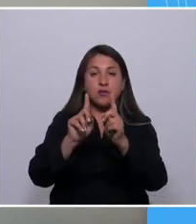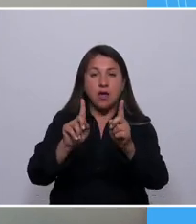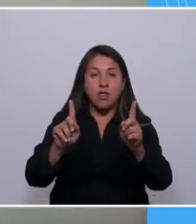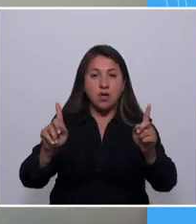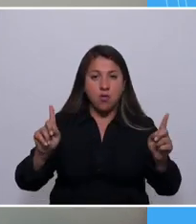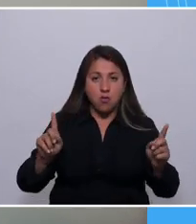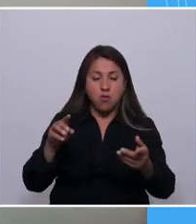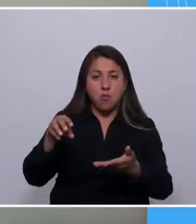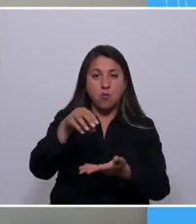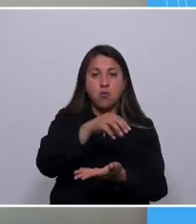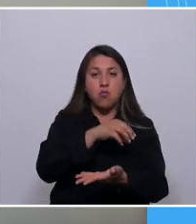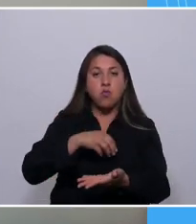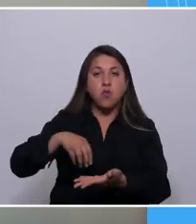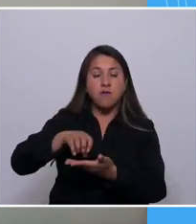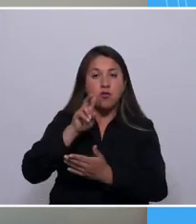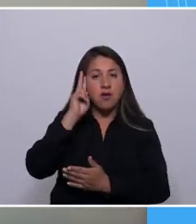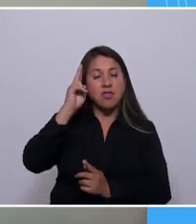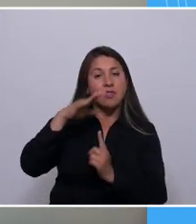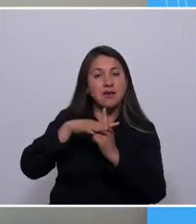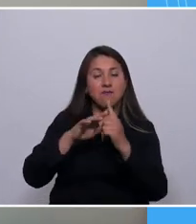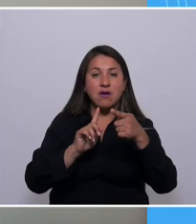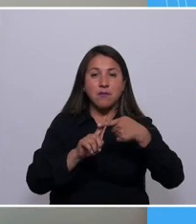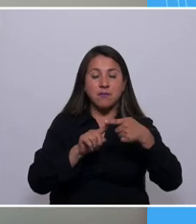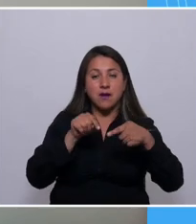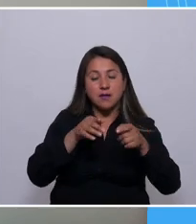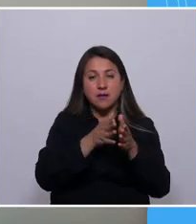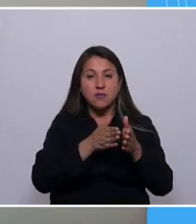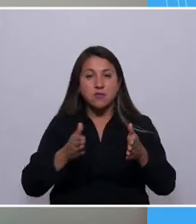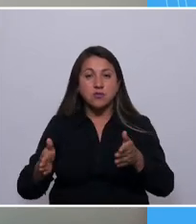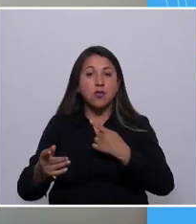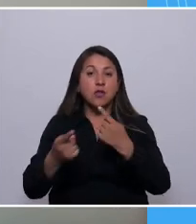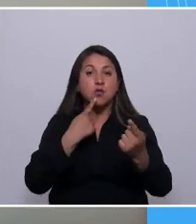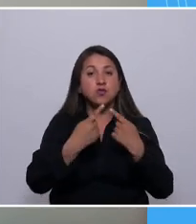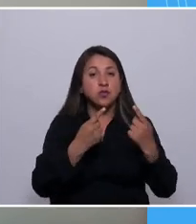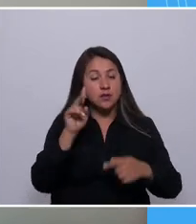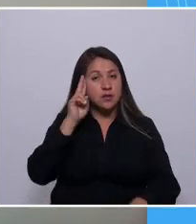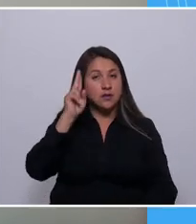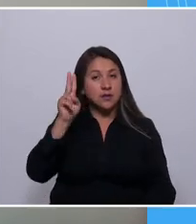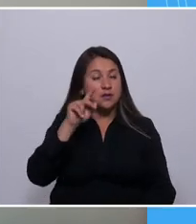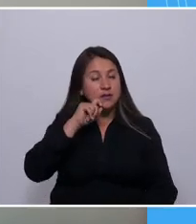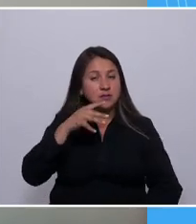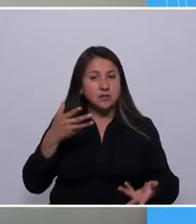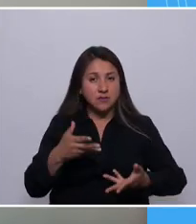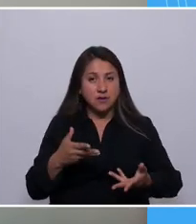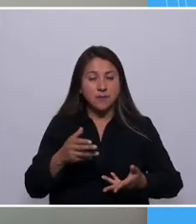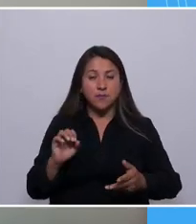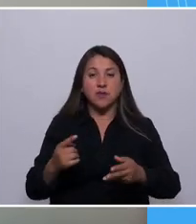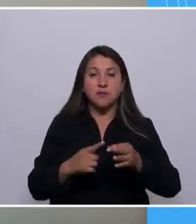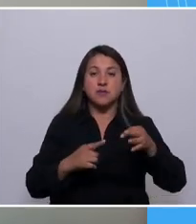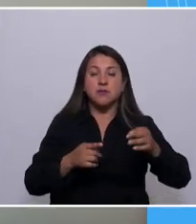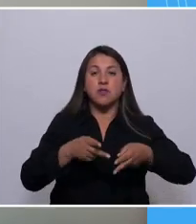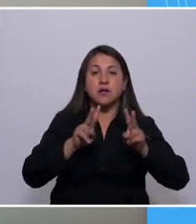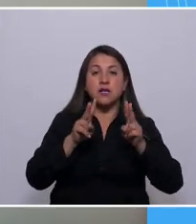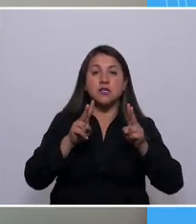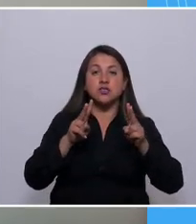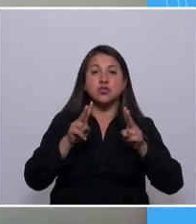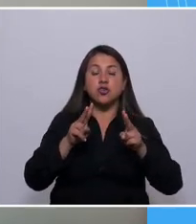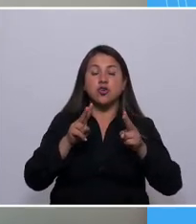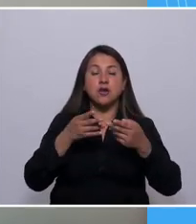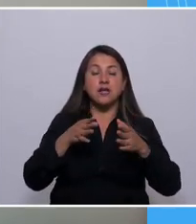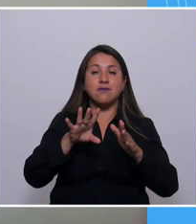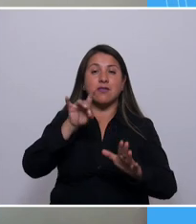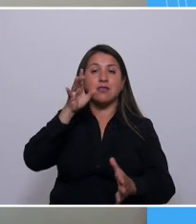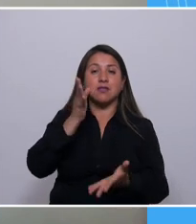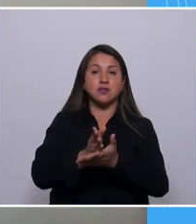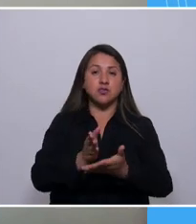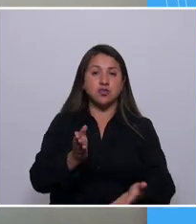cada pueblo indígena que va a participar en este proceso de consulta, señalando que en virtud del principio y derecho a la libre determinación que se les reconoce